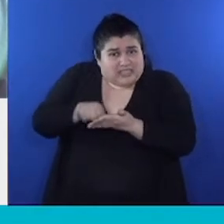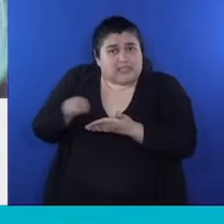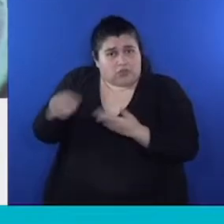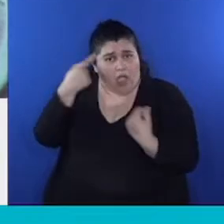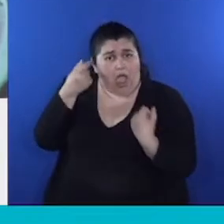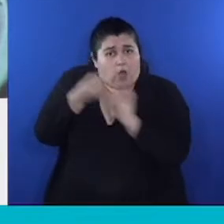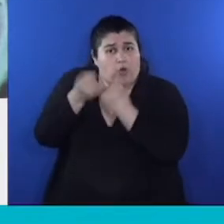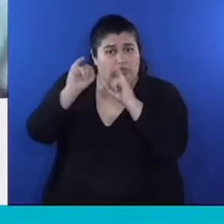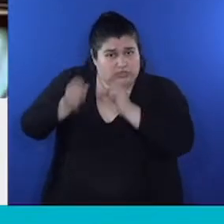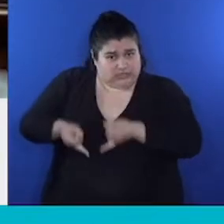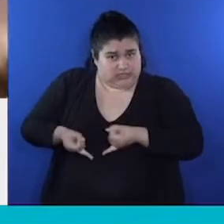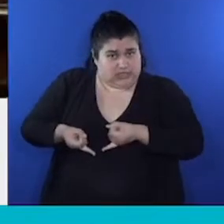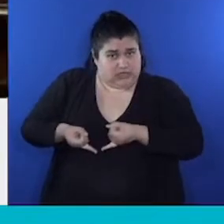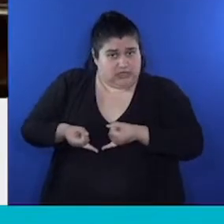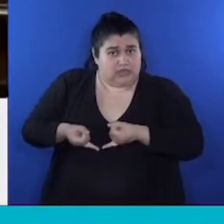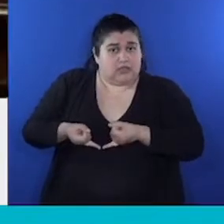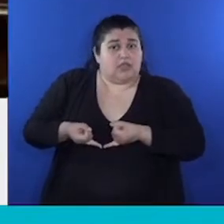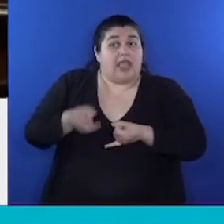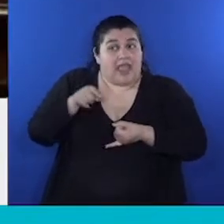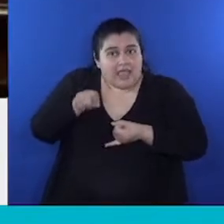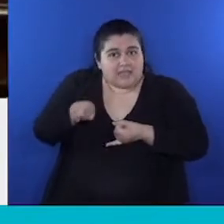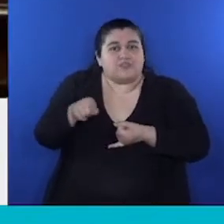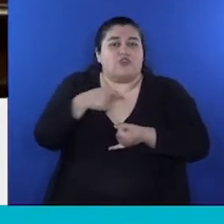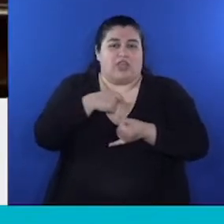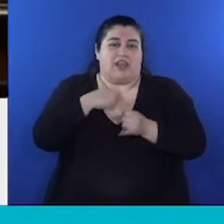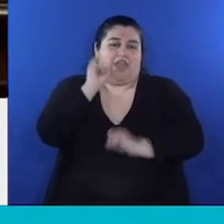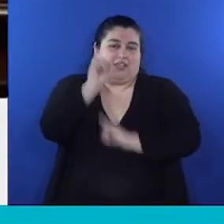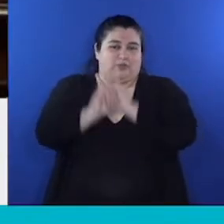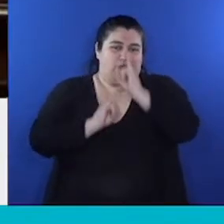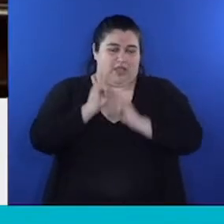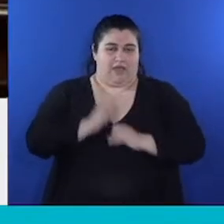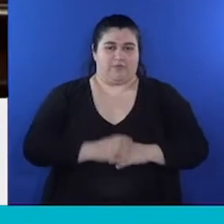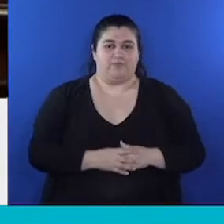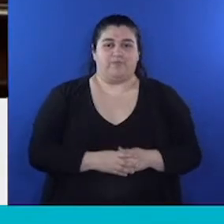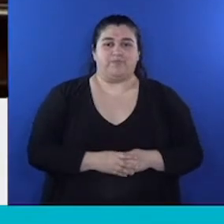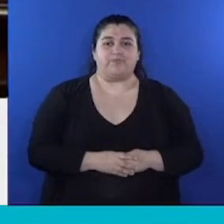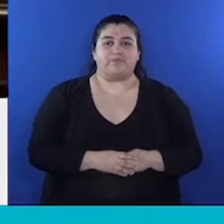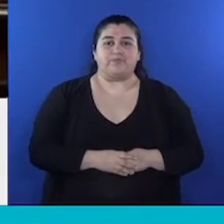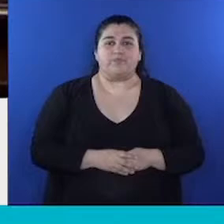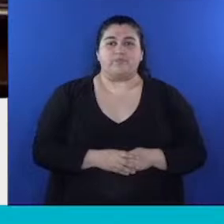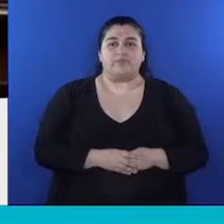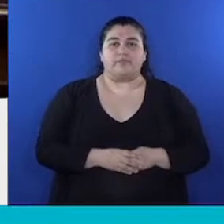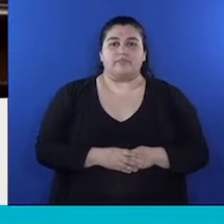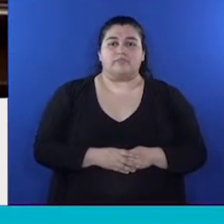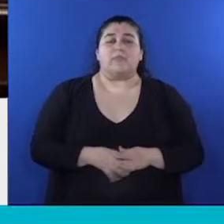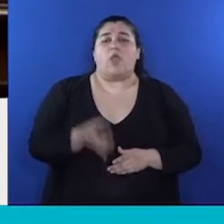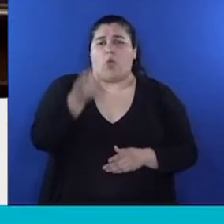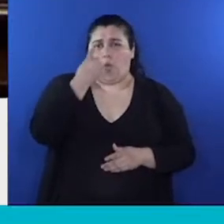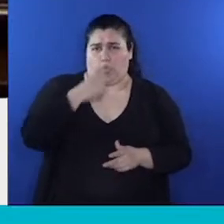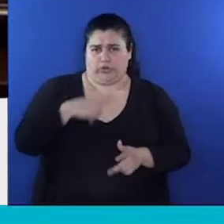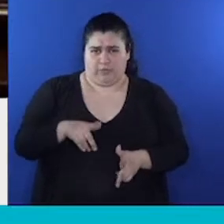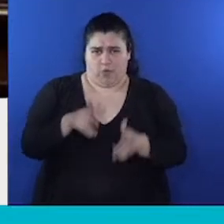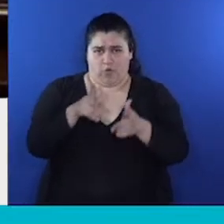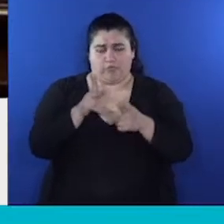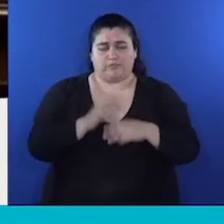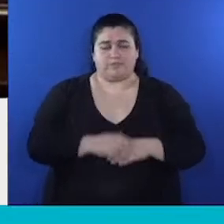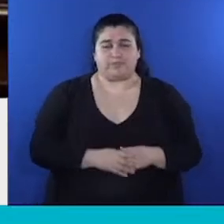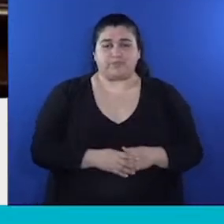este proyecto en todo su contenido y quería explicar por qué lo habíamos hecho. Por último, señor presidente,